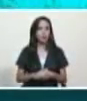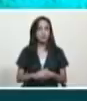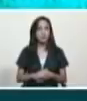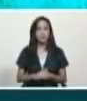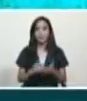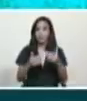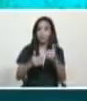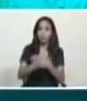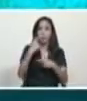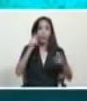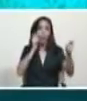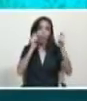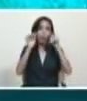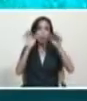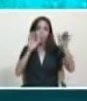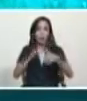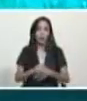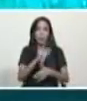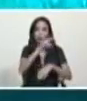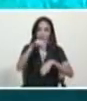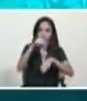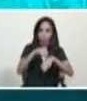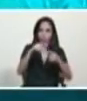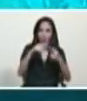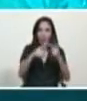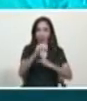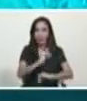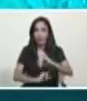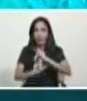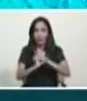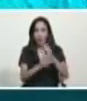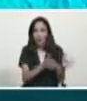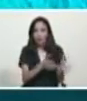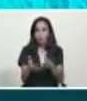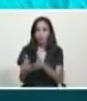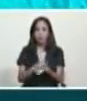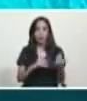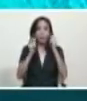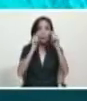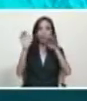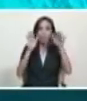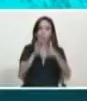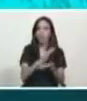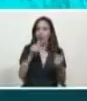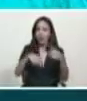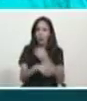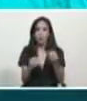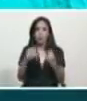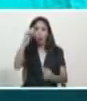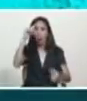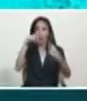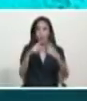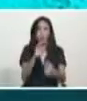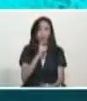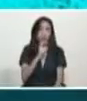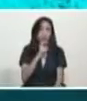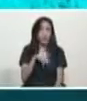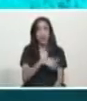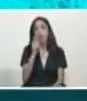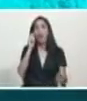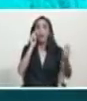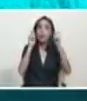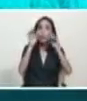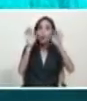para el turismo nacional e internacional. Venezuela tiene grandes retos en el motor